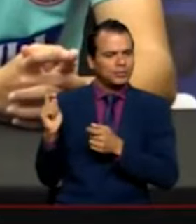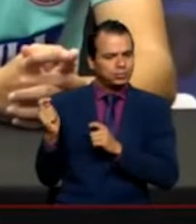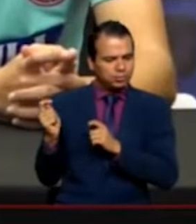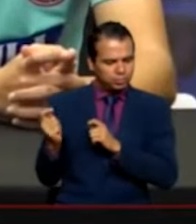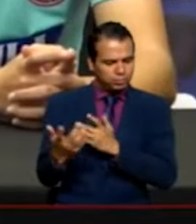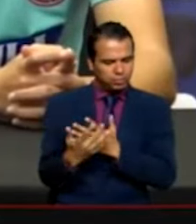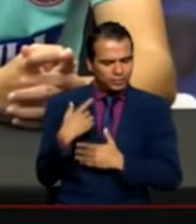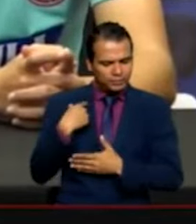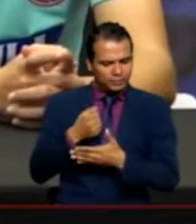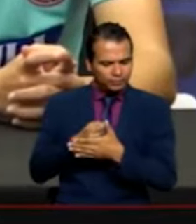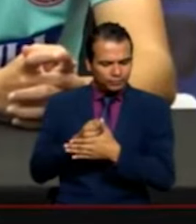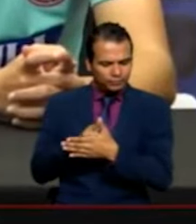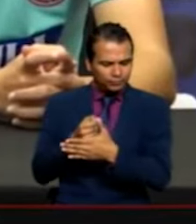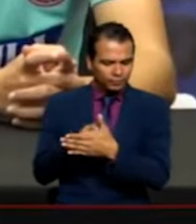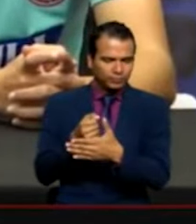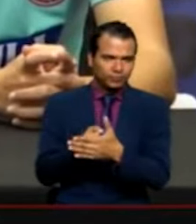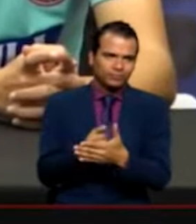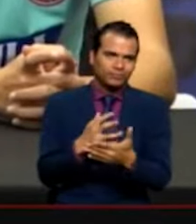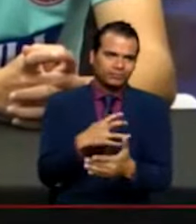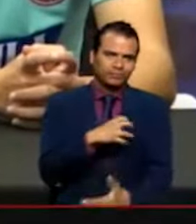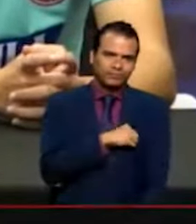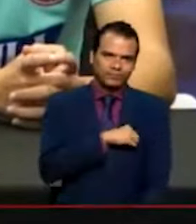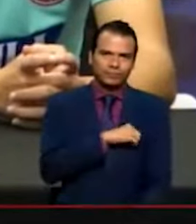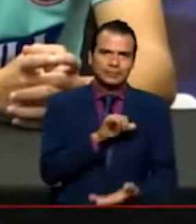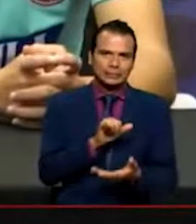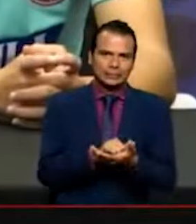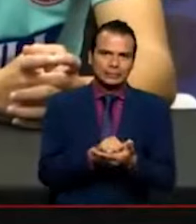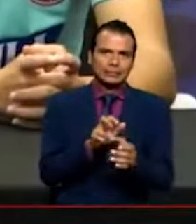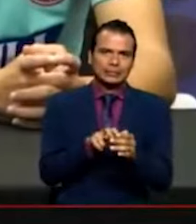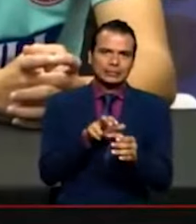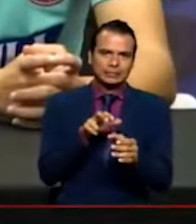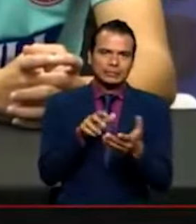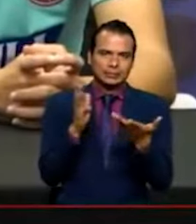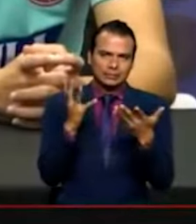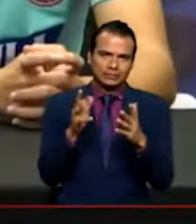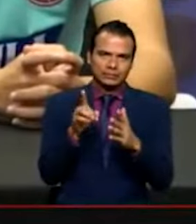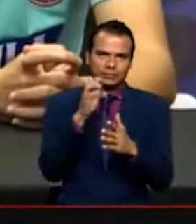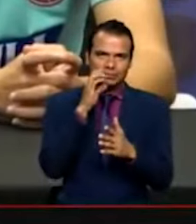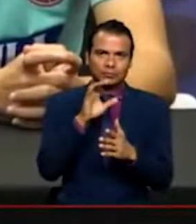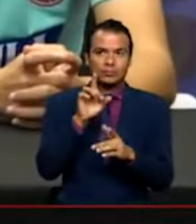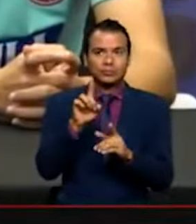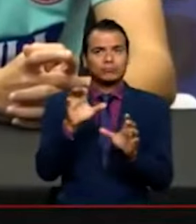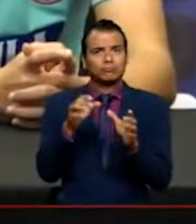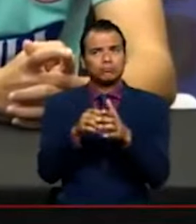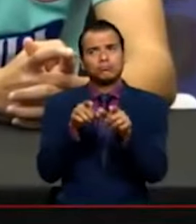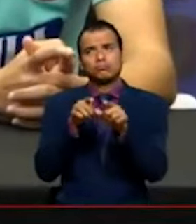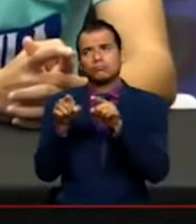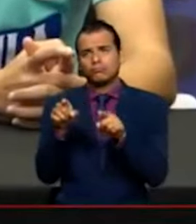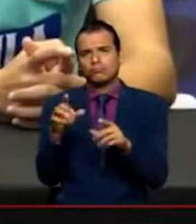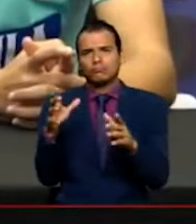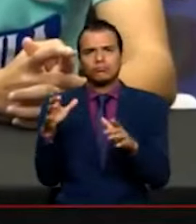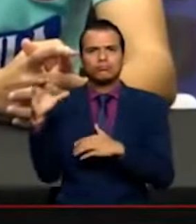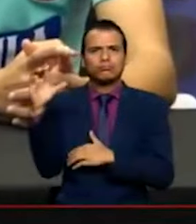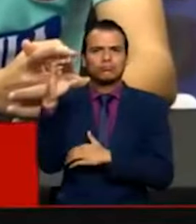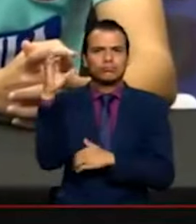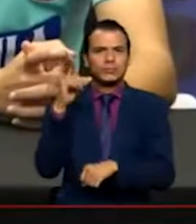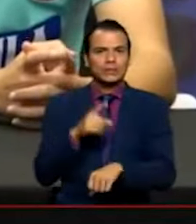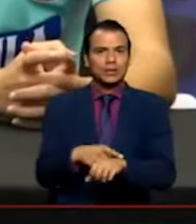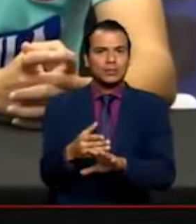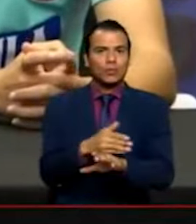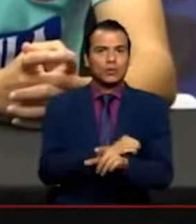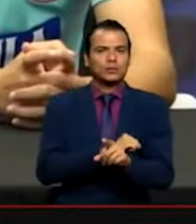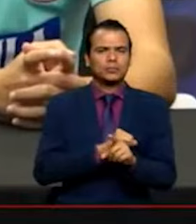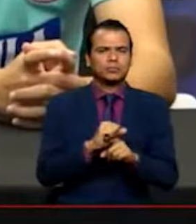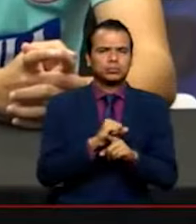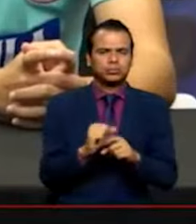está trabajando para eso. Desafortunadamente, no solamente en Colombia, sino en todas las selecciones, carecemos del mismo tiempo para